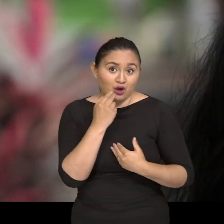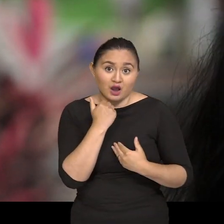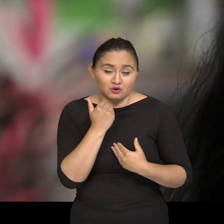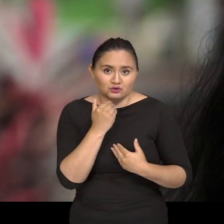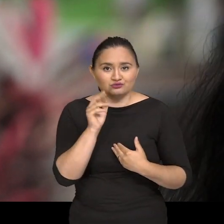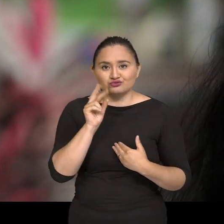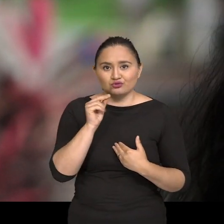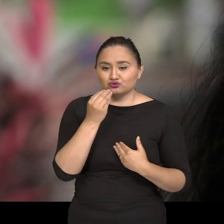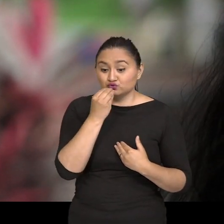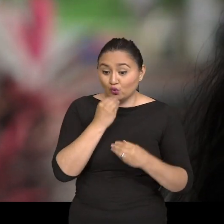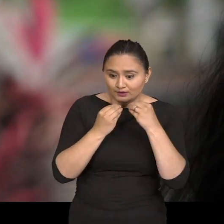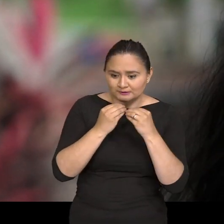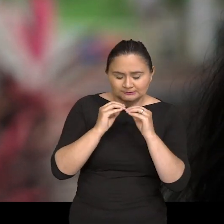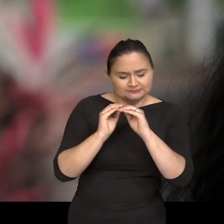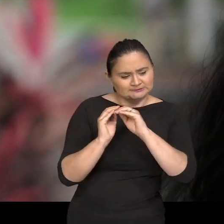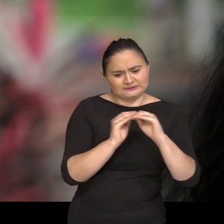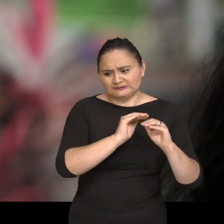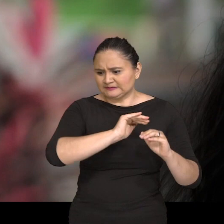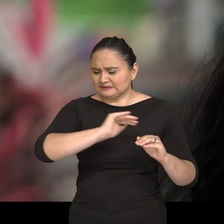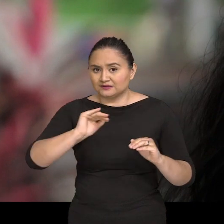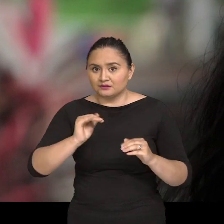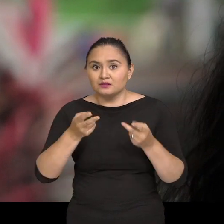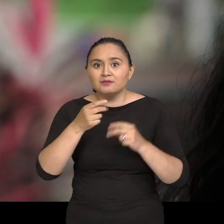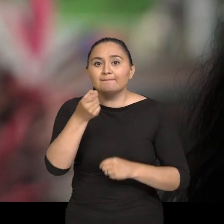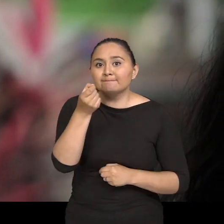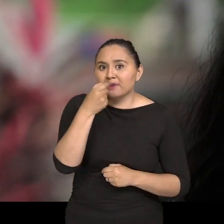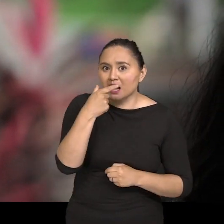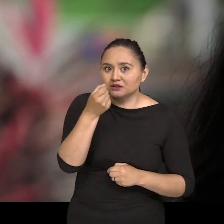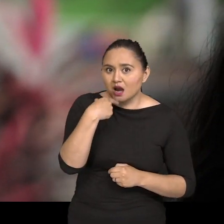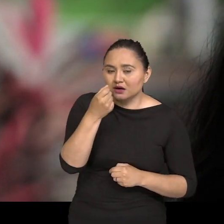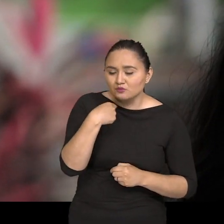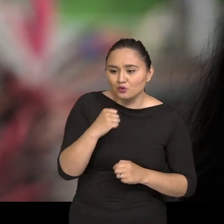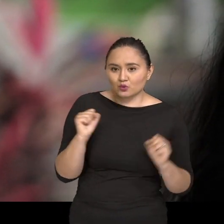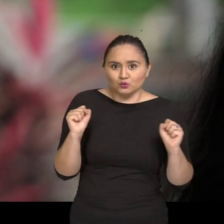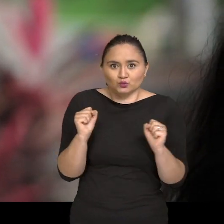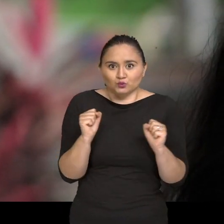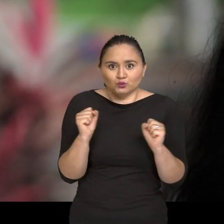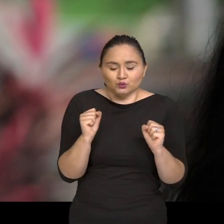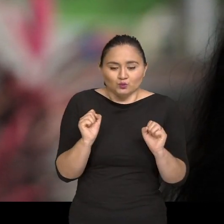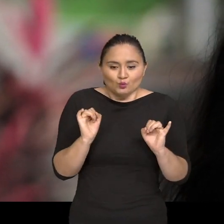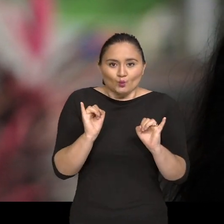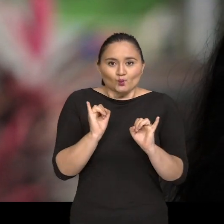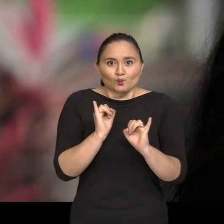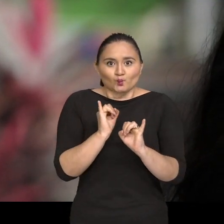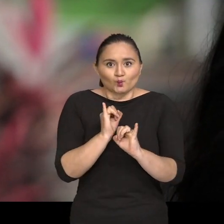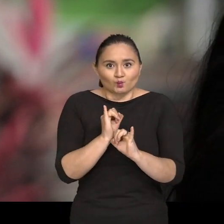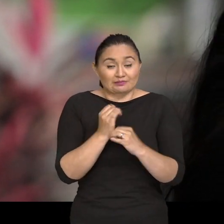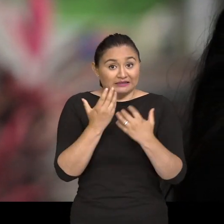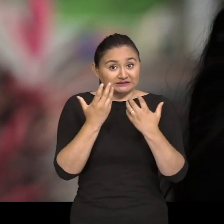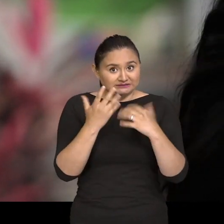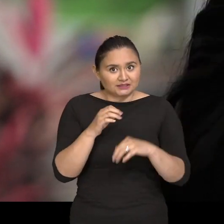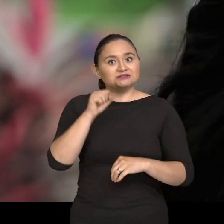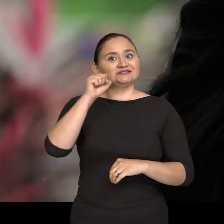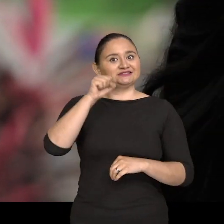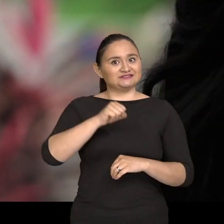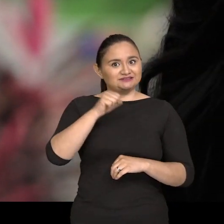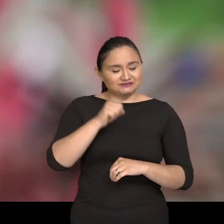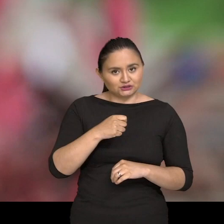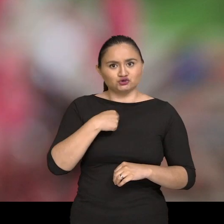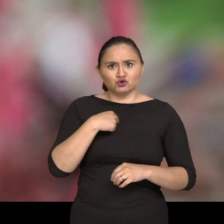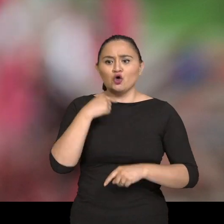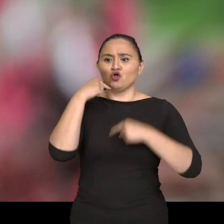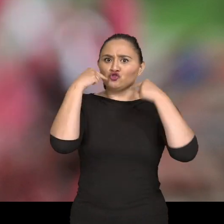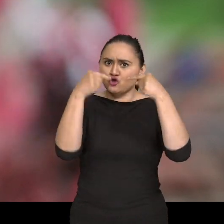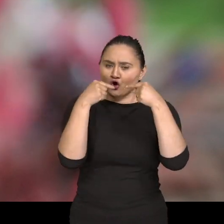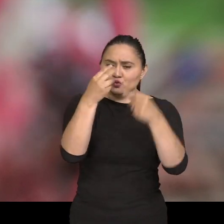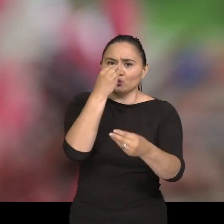comer también ingiriendo pastillas para poder bajar de peso y ya llegó un punto en que sí se hizo adictivo